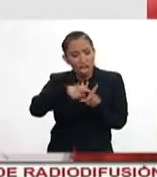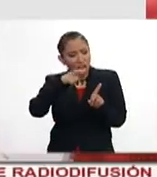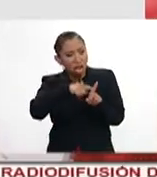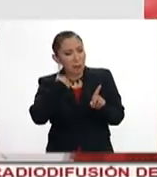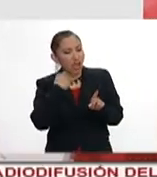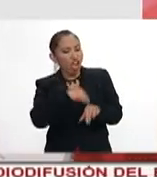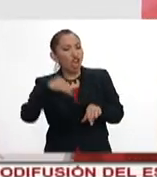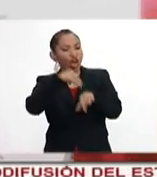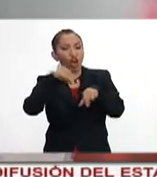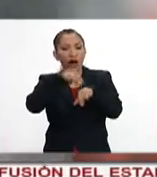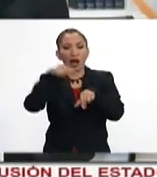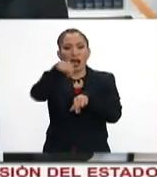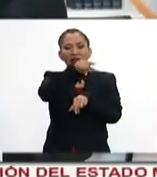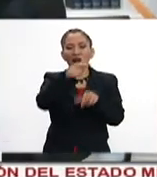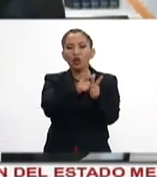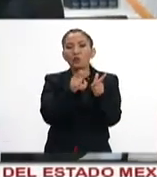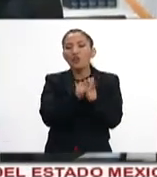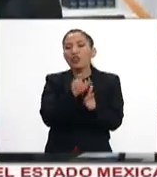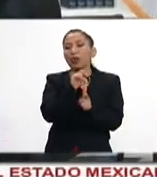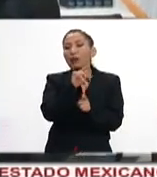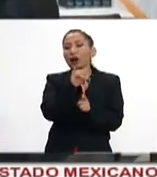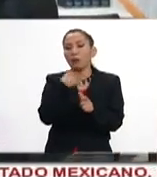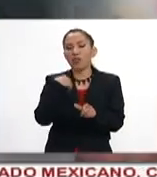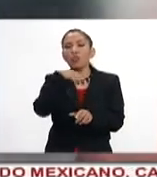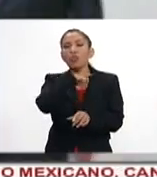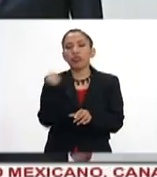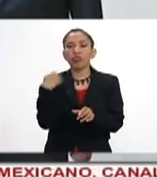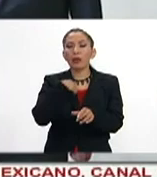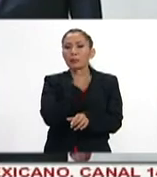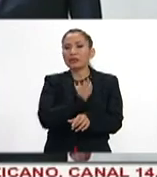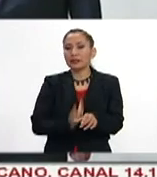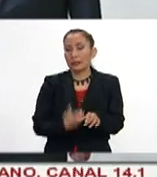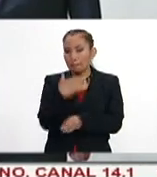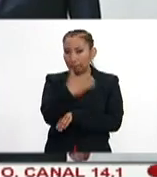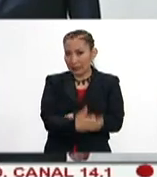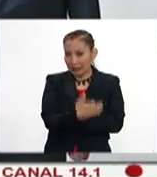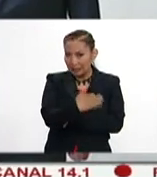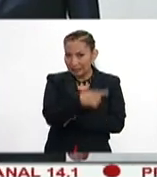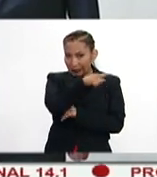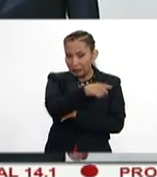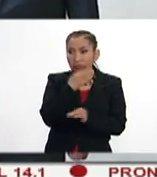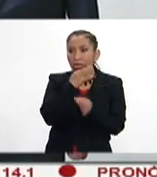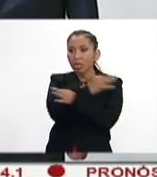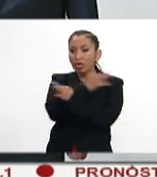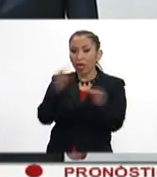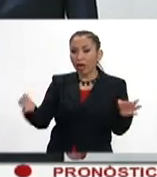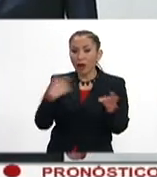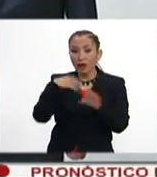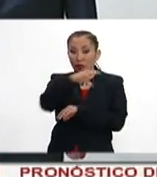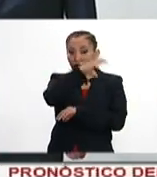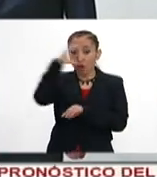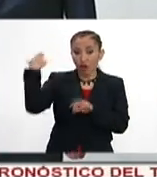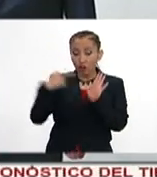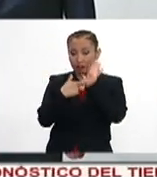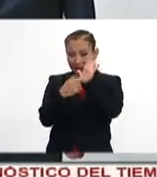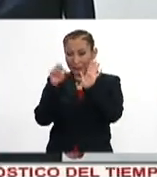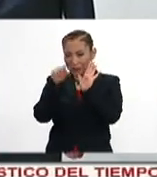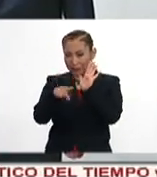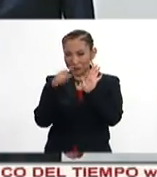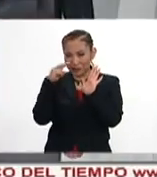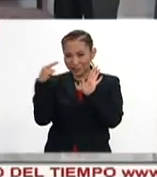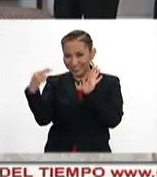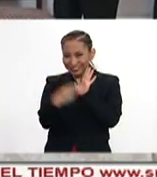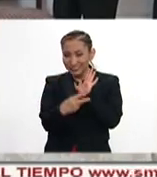por las excusas de los demócratas por su derrota en las presidenciales. Mientras tanto, se publicó una fotografía, esa que usted ve ahí